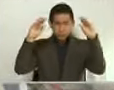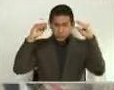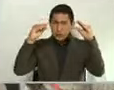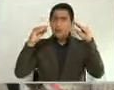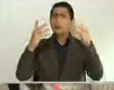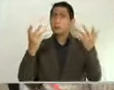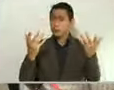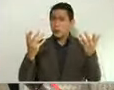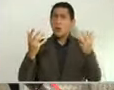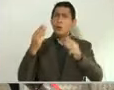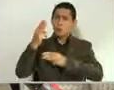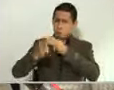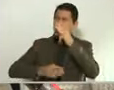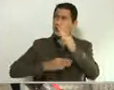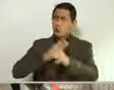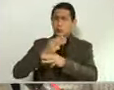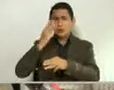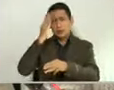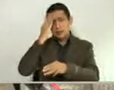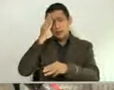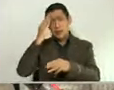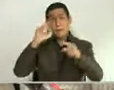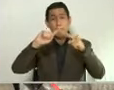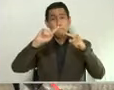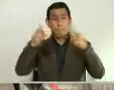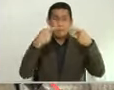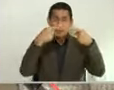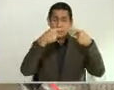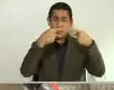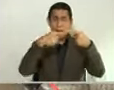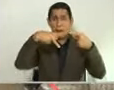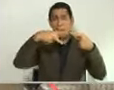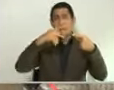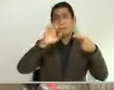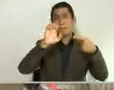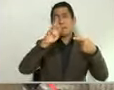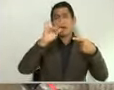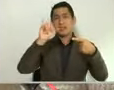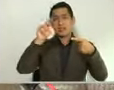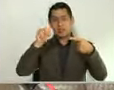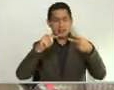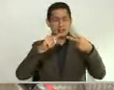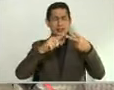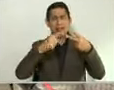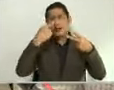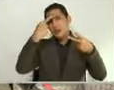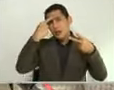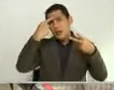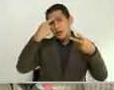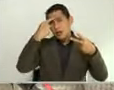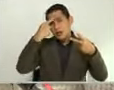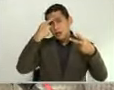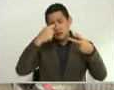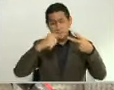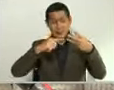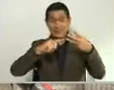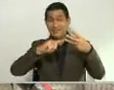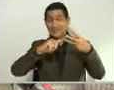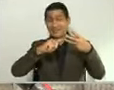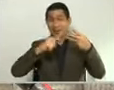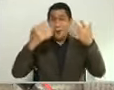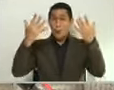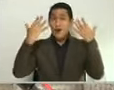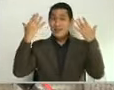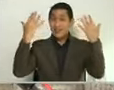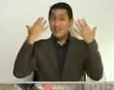Solamente sobre nosotros tenemos a Pekín y a una ciudad de la India con más cámaras por cada 1,000 habitantes. Tenemos